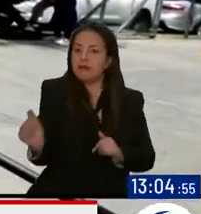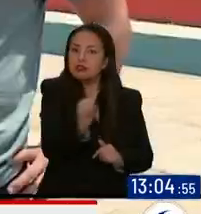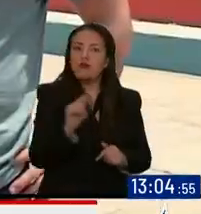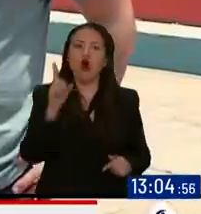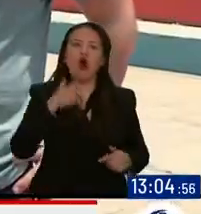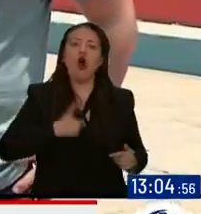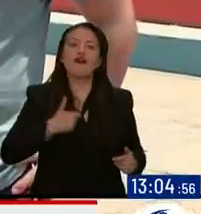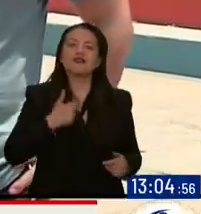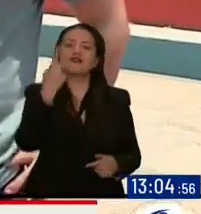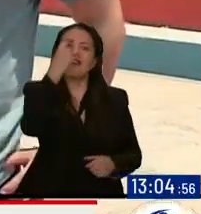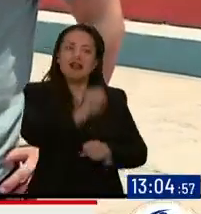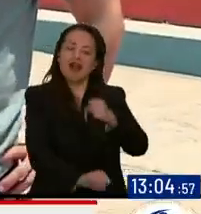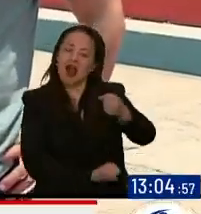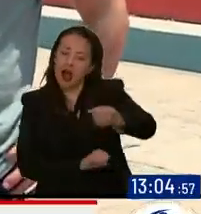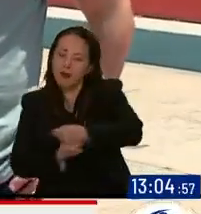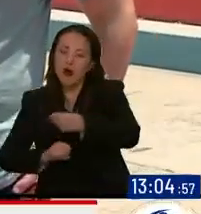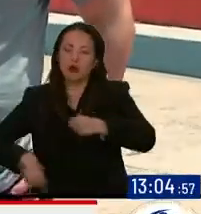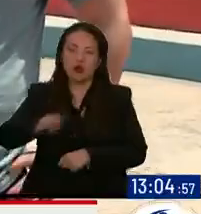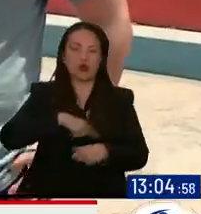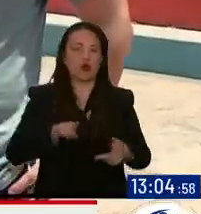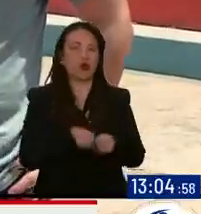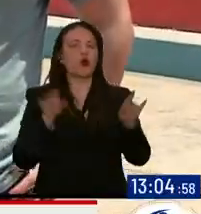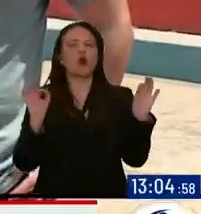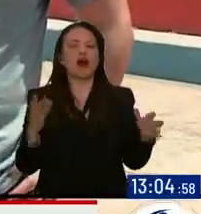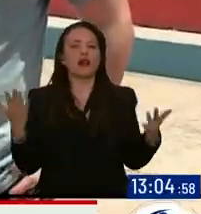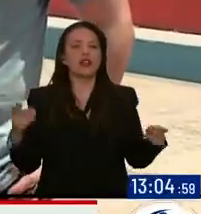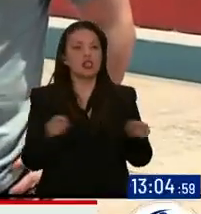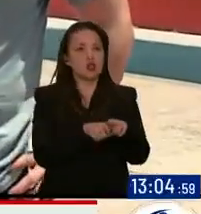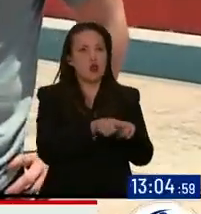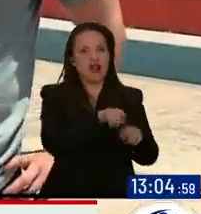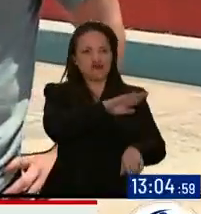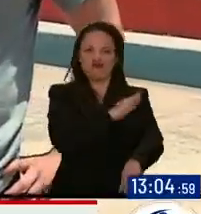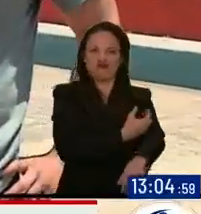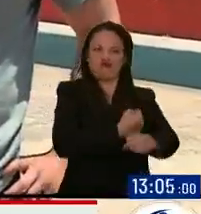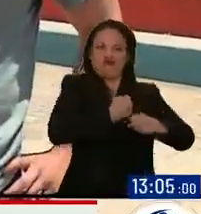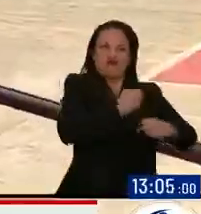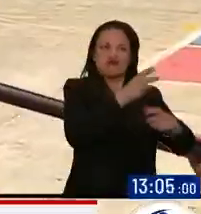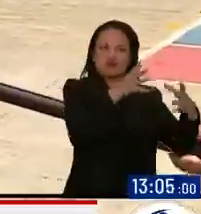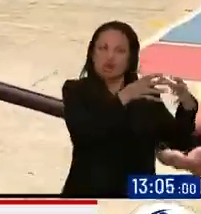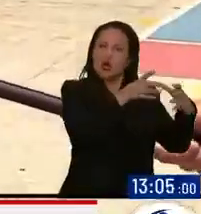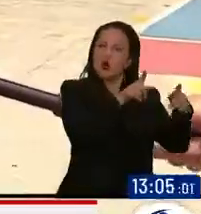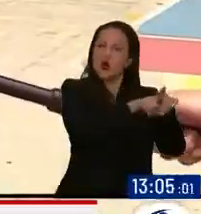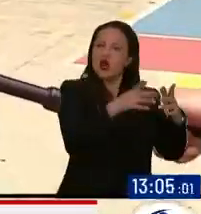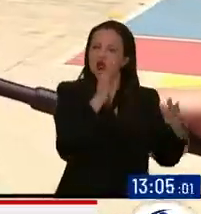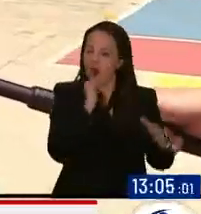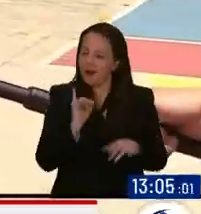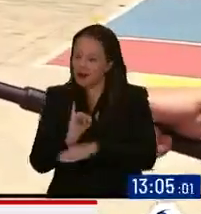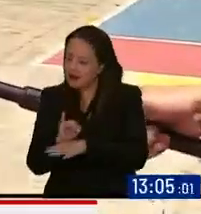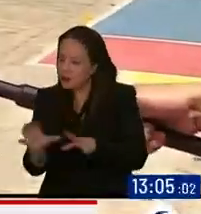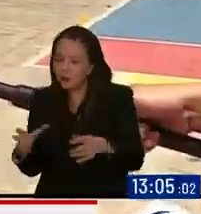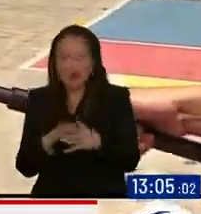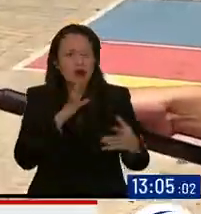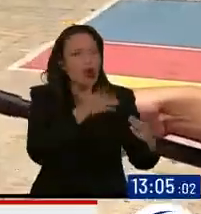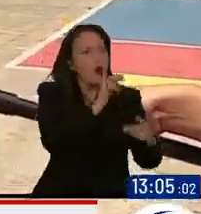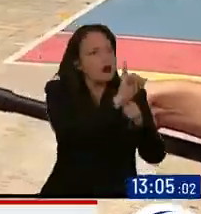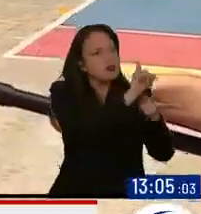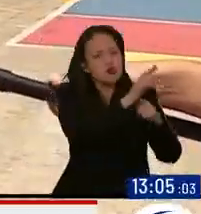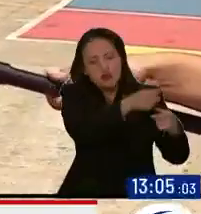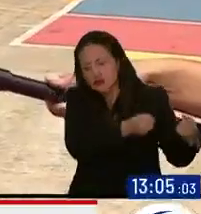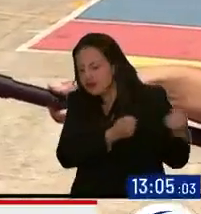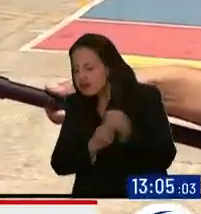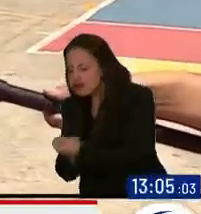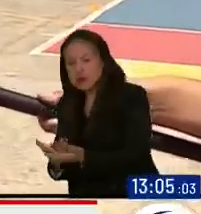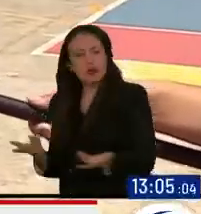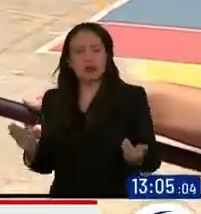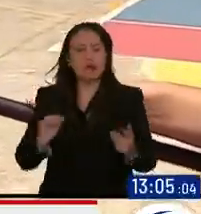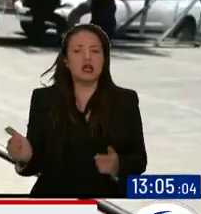habido como ese apoyo como tal entre los grandes que se podrían hacer. No hay una institución como claro. tal que lo haga, los mismos jóvenes son los